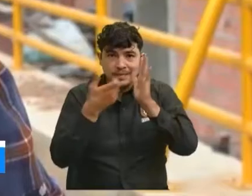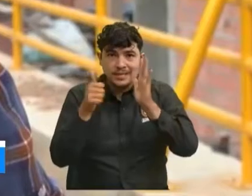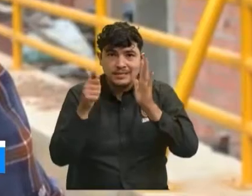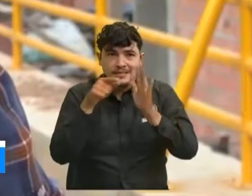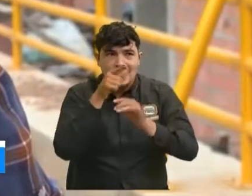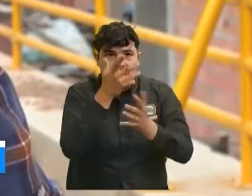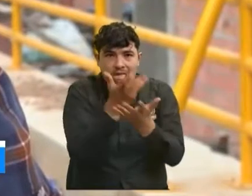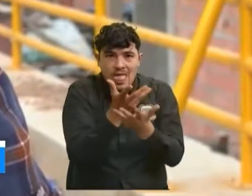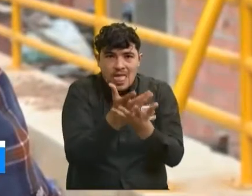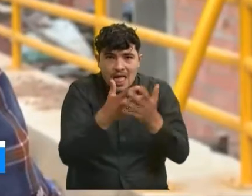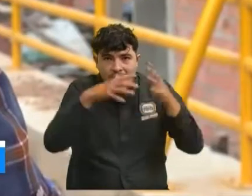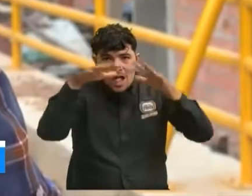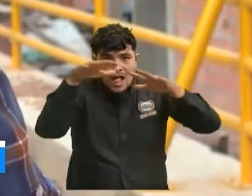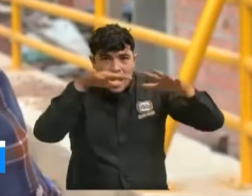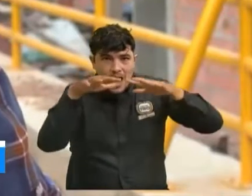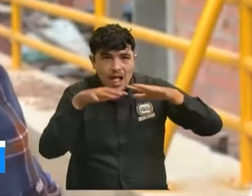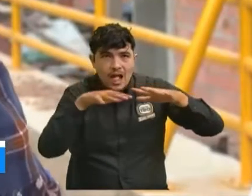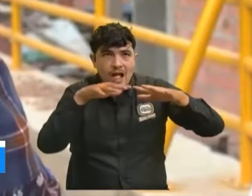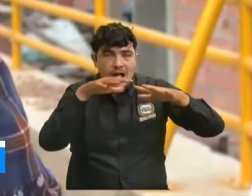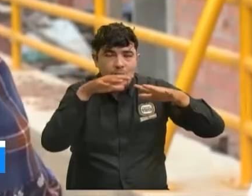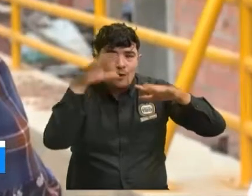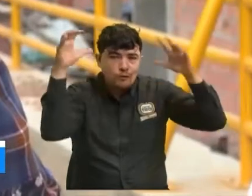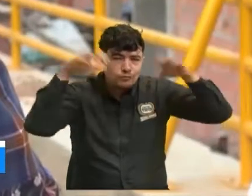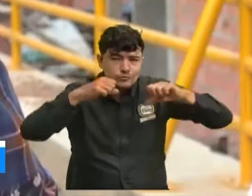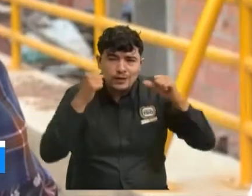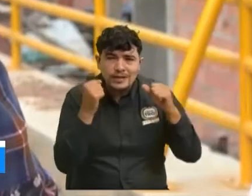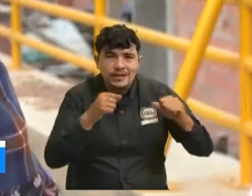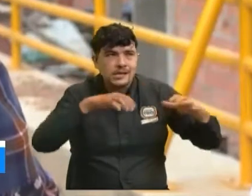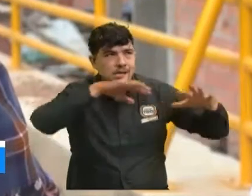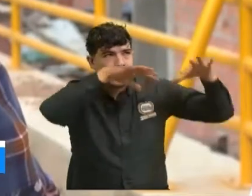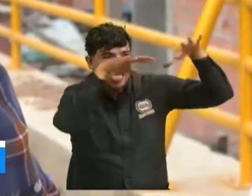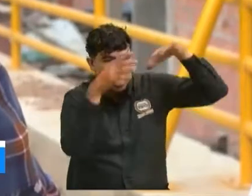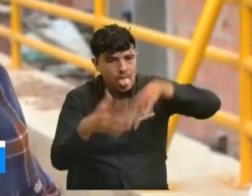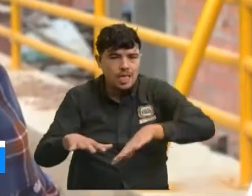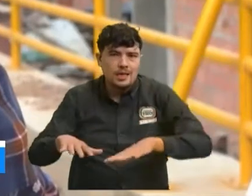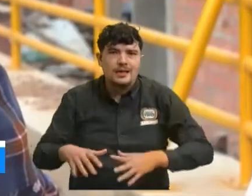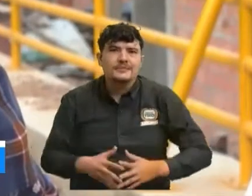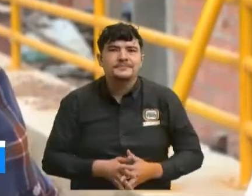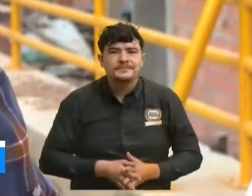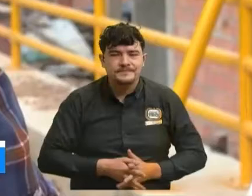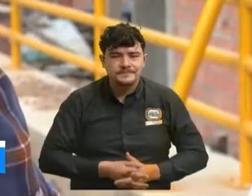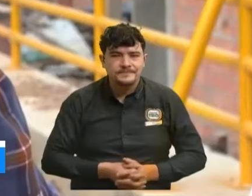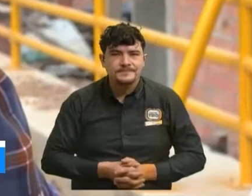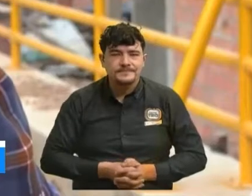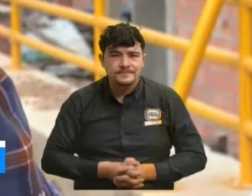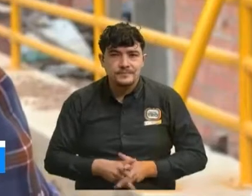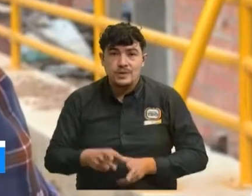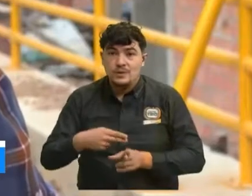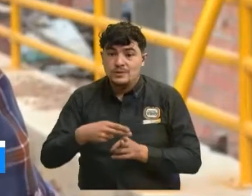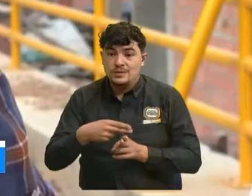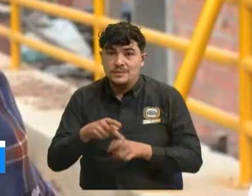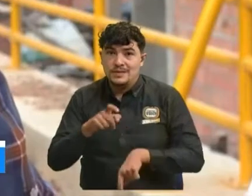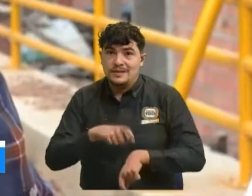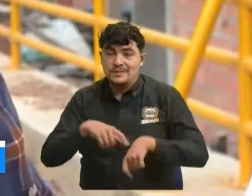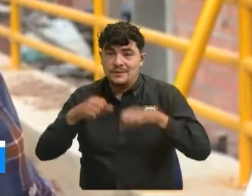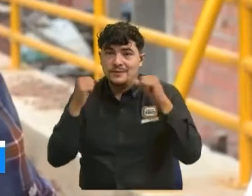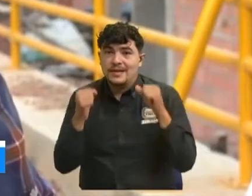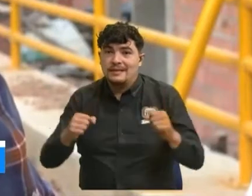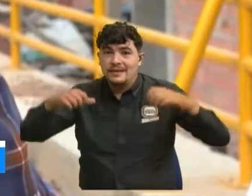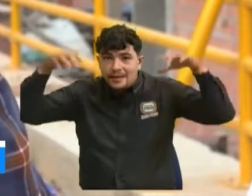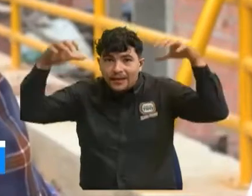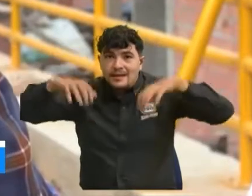emergencia puede ser en peligro por qué porque cuando yo y ahorita que se aproxima a la ola en verdad